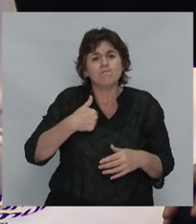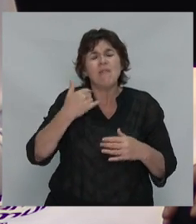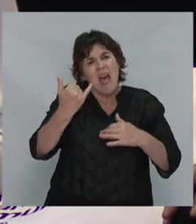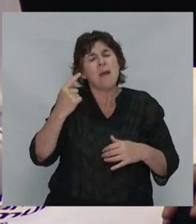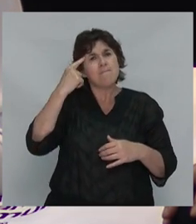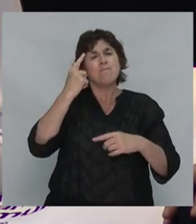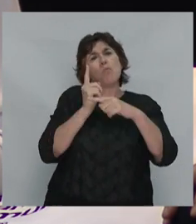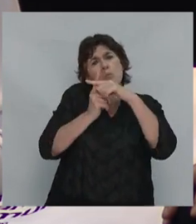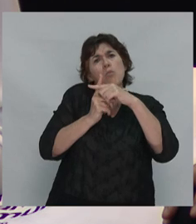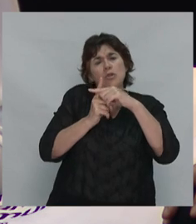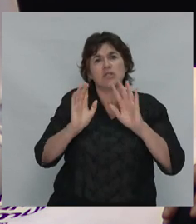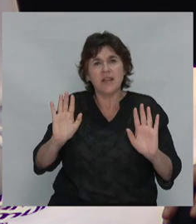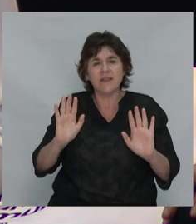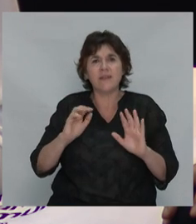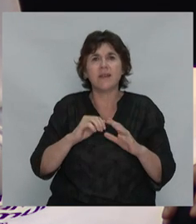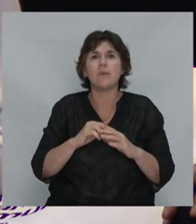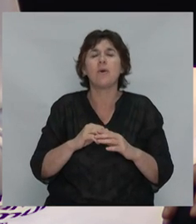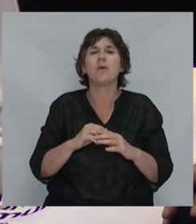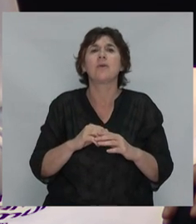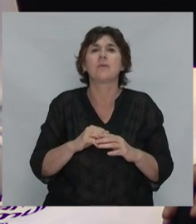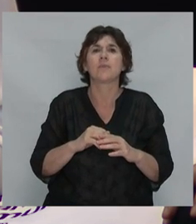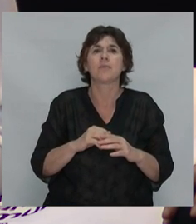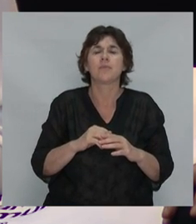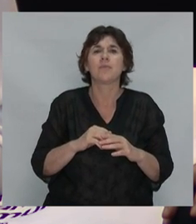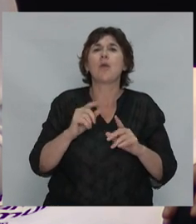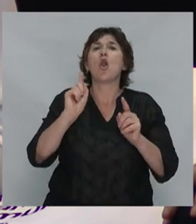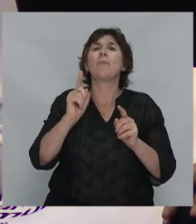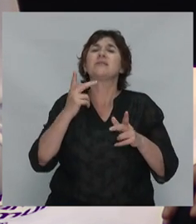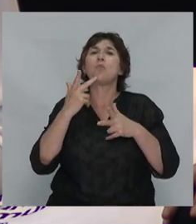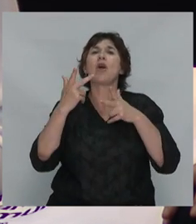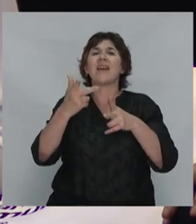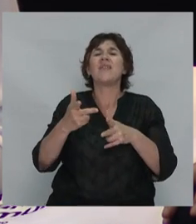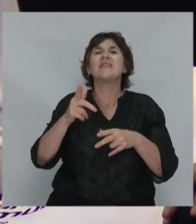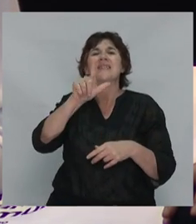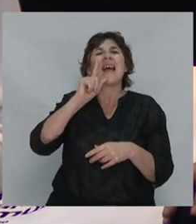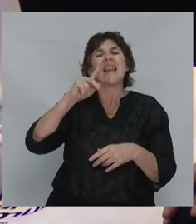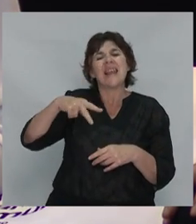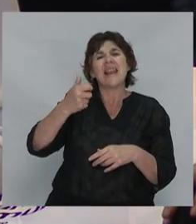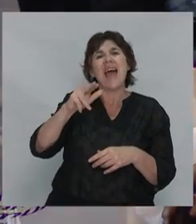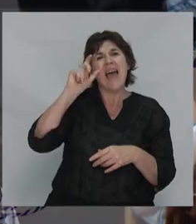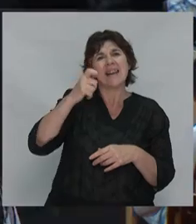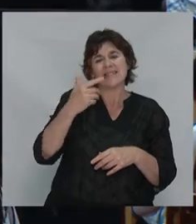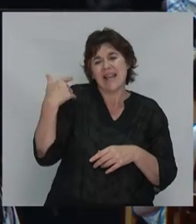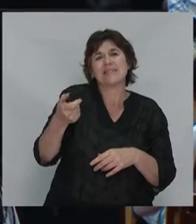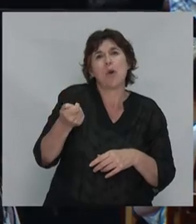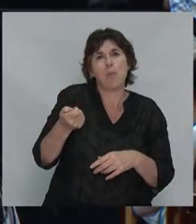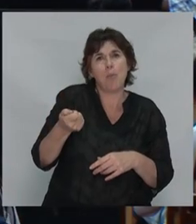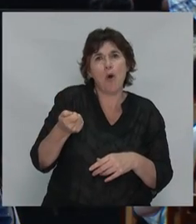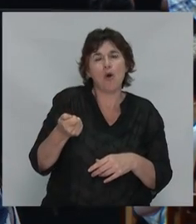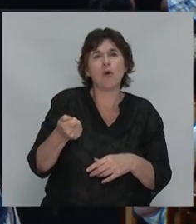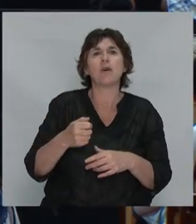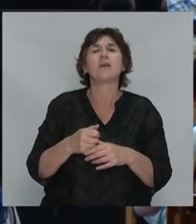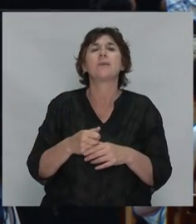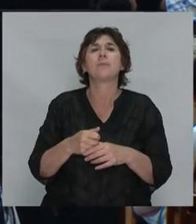implacable jurídicamente recobrando un poco lo que decía garcía linera a poco si vamos a un largo de